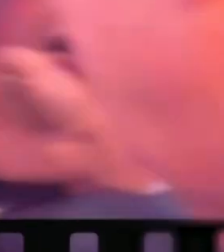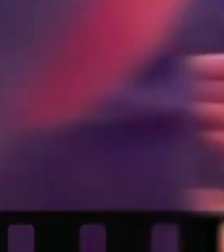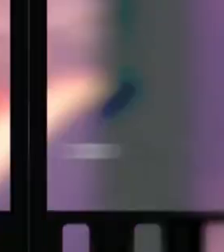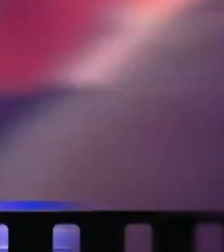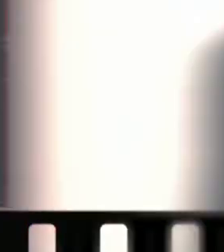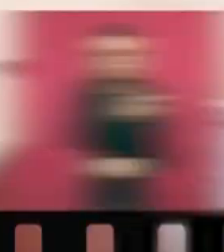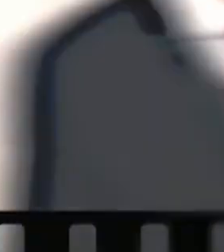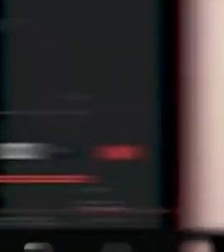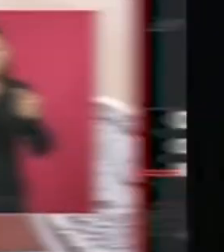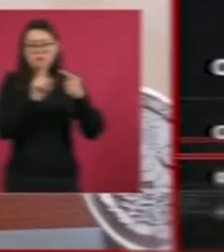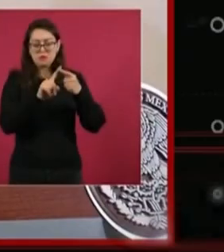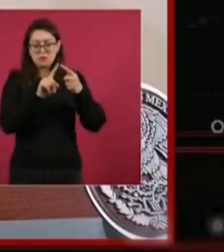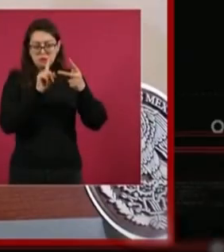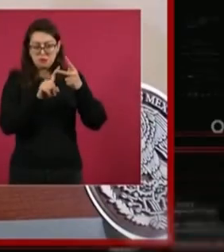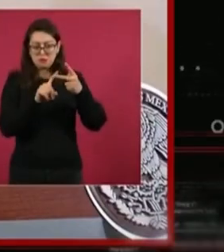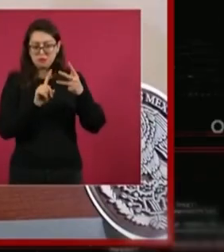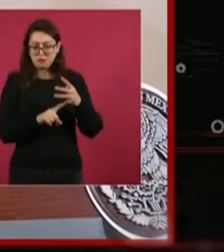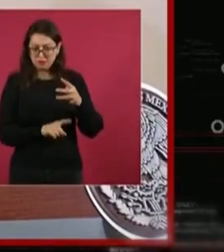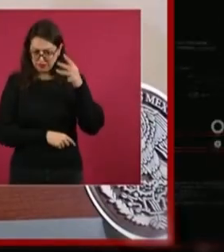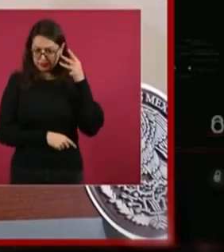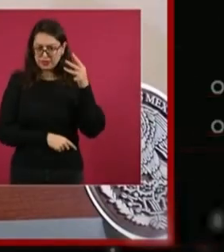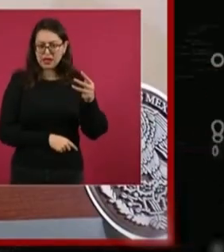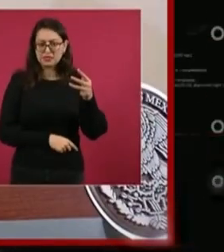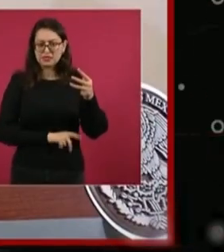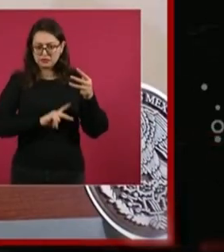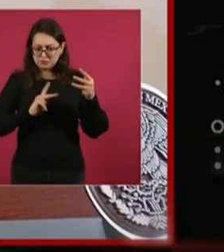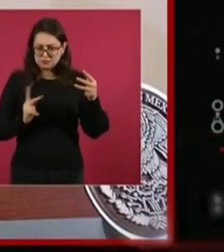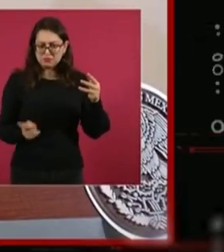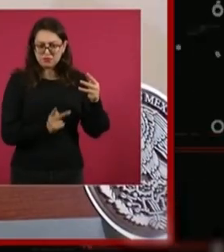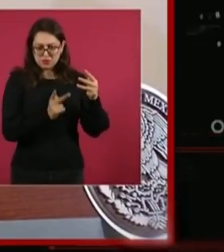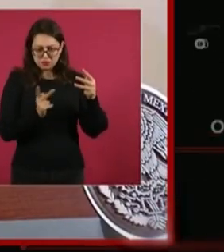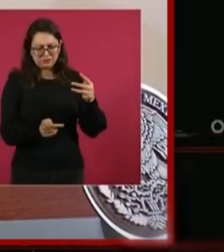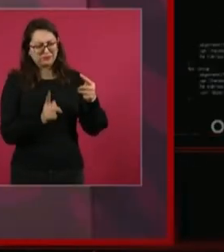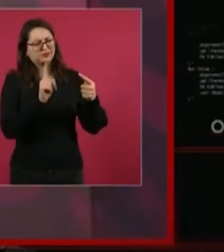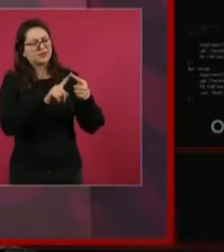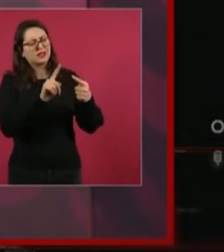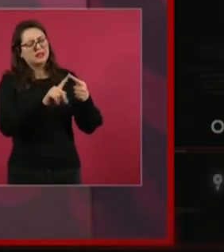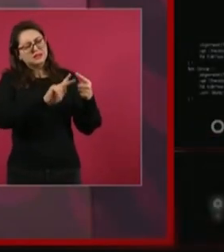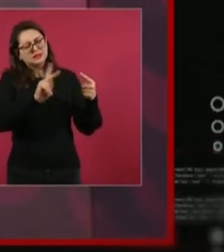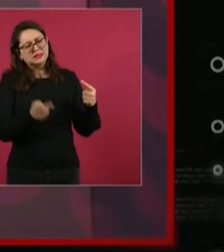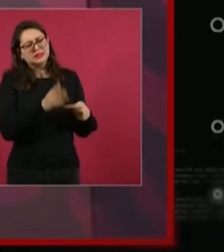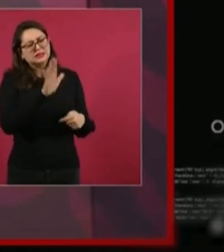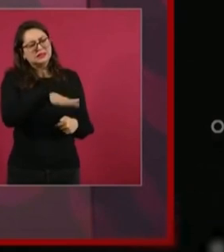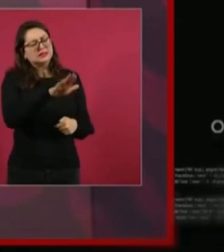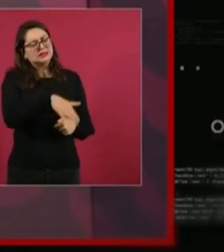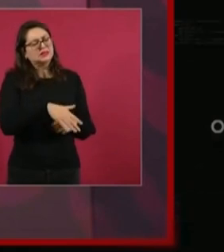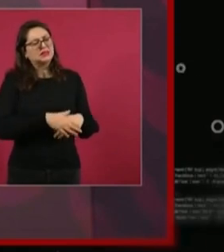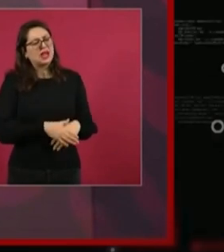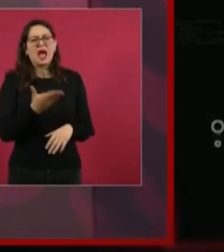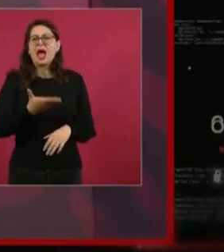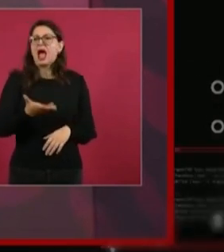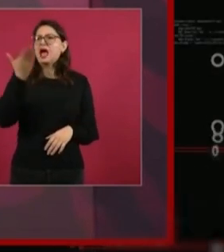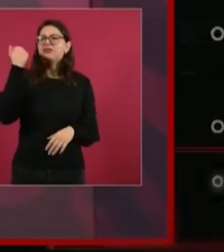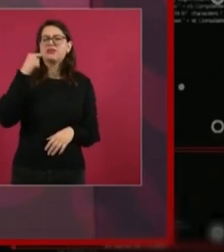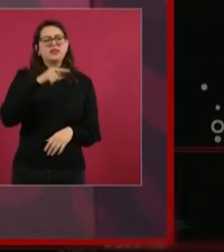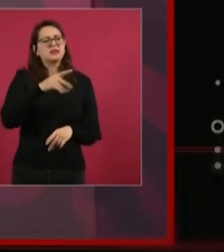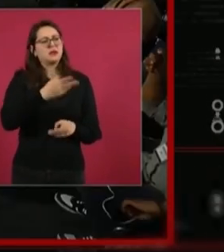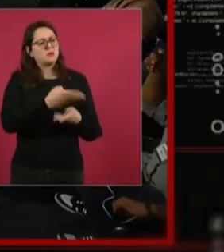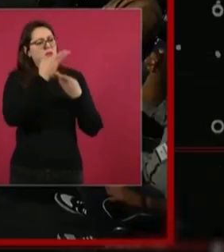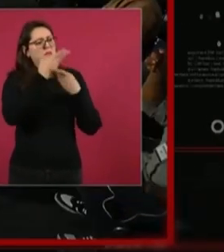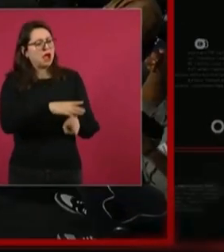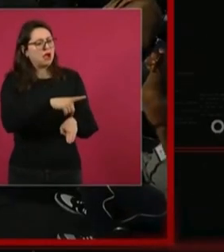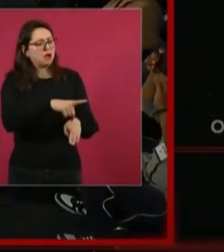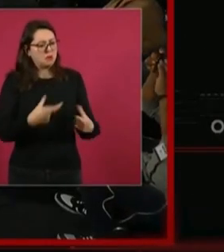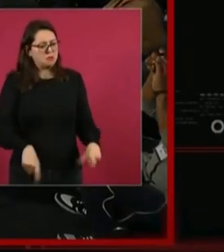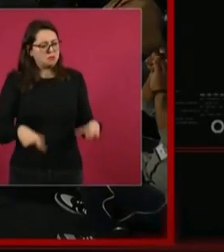la Ciudad de México. Una, ¿por qué convirtió las deudas privadas de unos